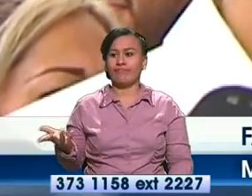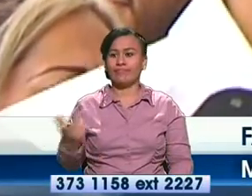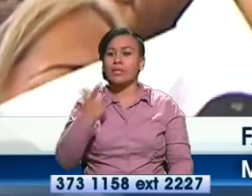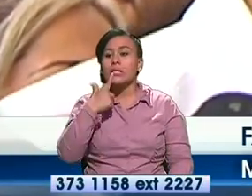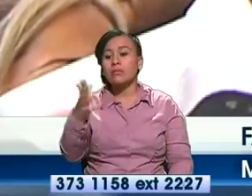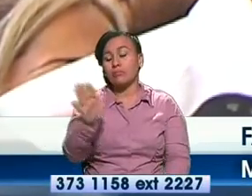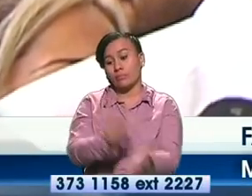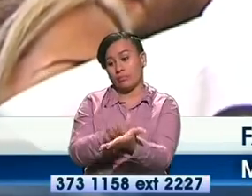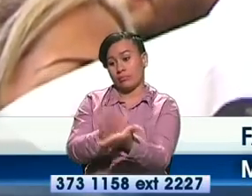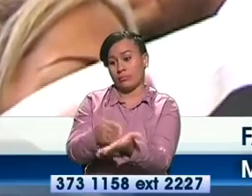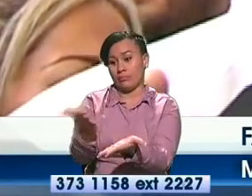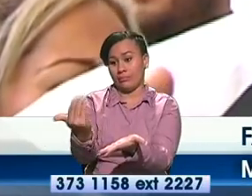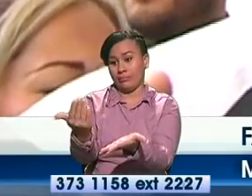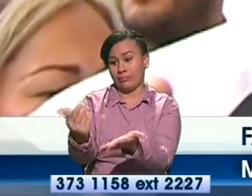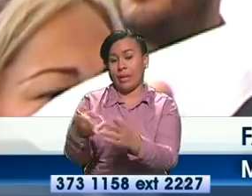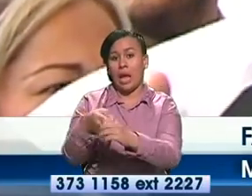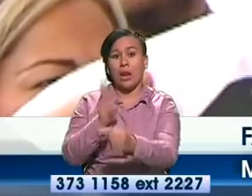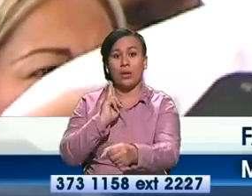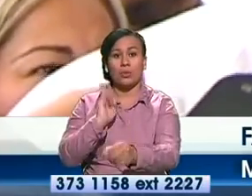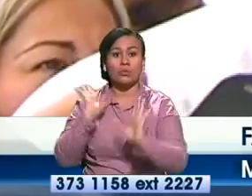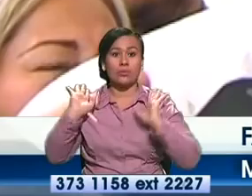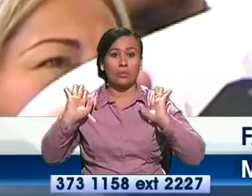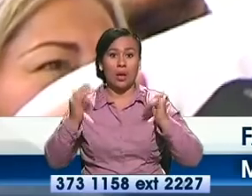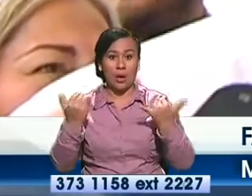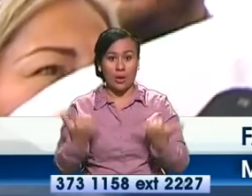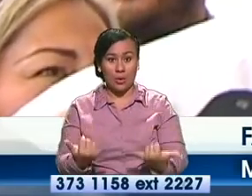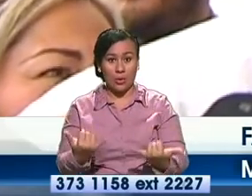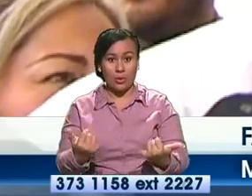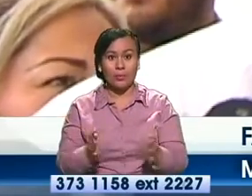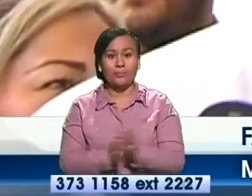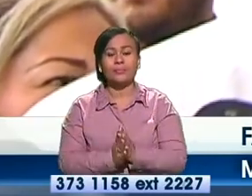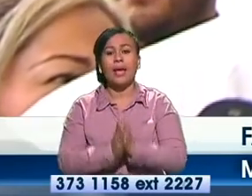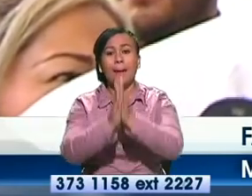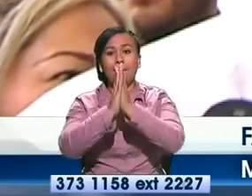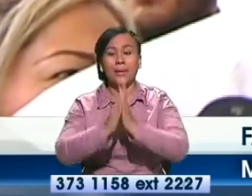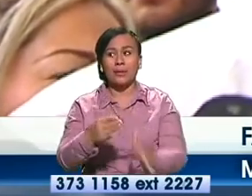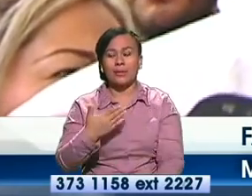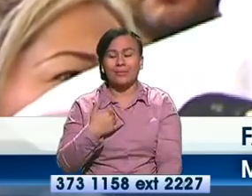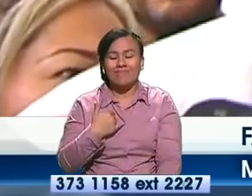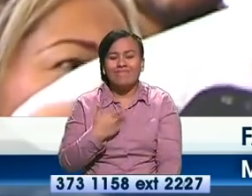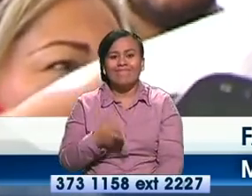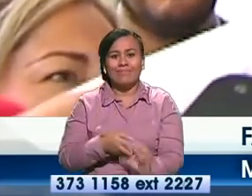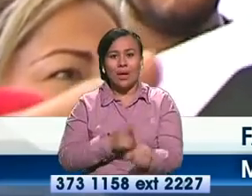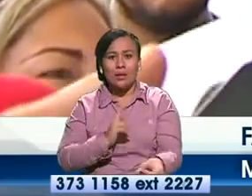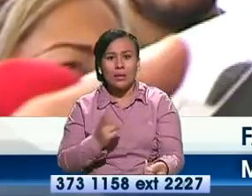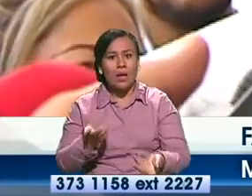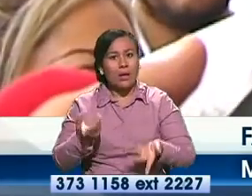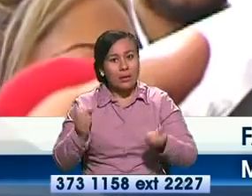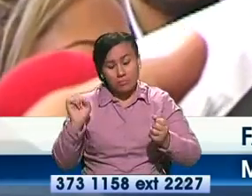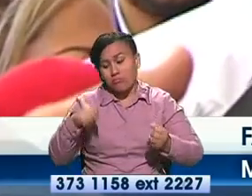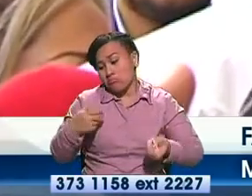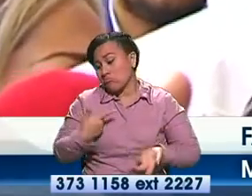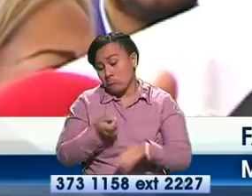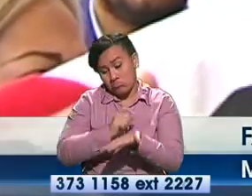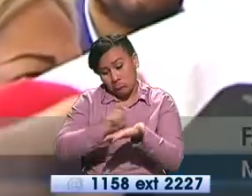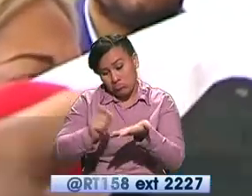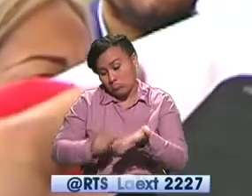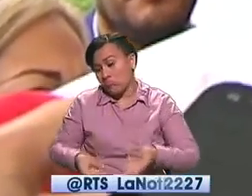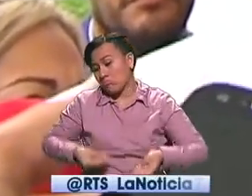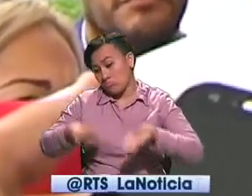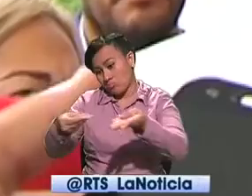los funcionarios del Ejecutivo. El día de hoy nos han pedido la renuncia, evidentemente nosotros la hemos ya